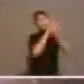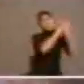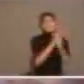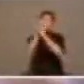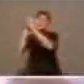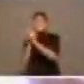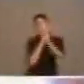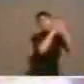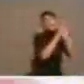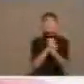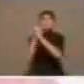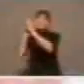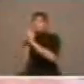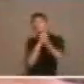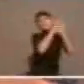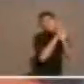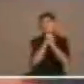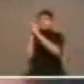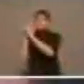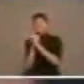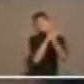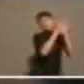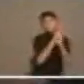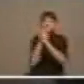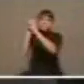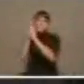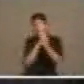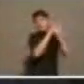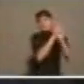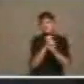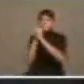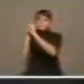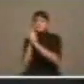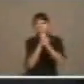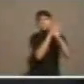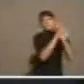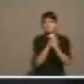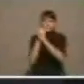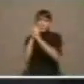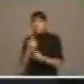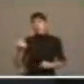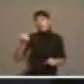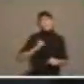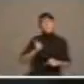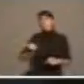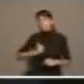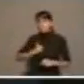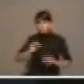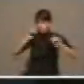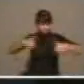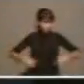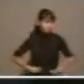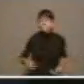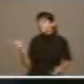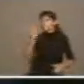menos por estudiar para acabar en el paro, los jóvenes de ahora son la generación perdida. Una oportunidad que no volverá.